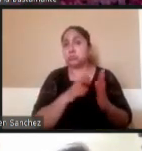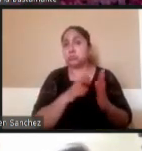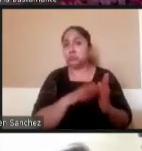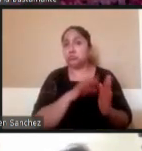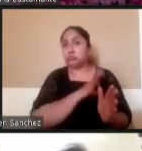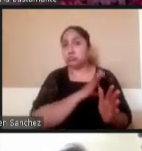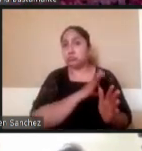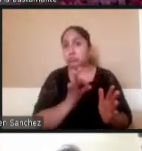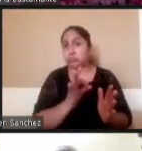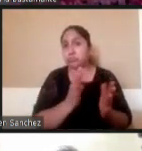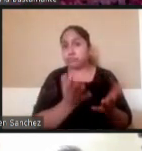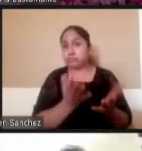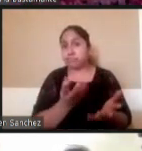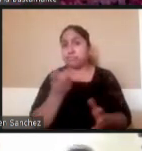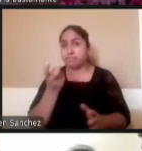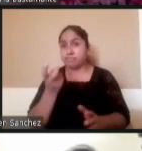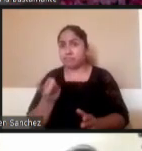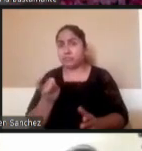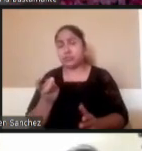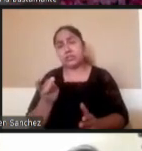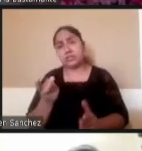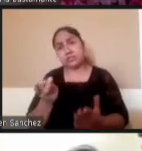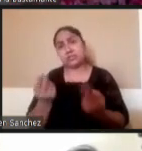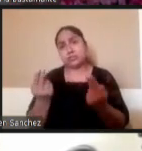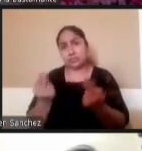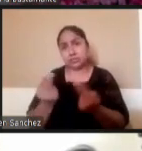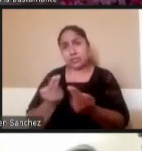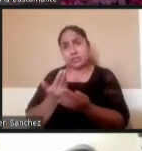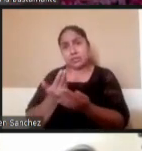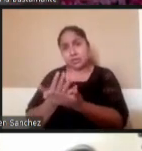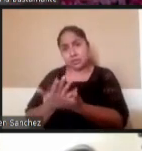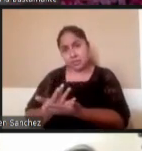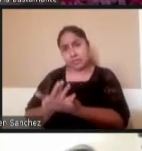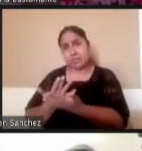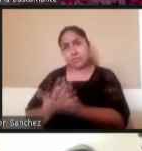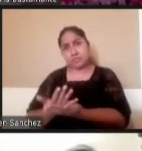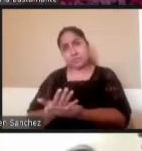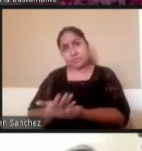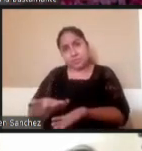asiente este tiempo en el cuerpo del acuerdo.